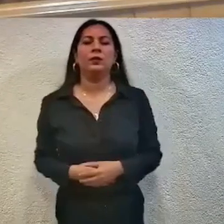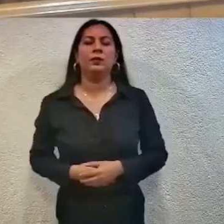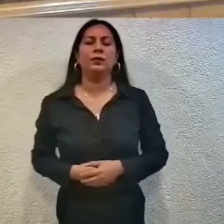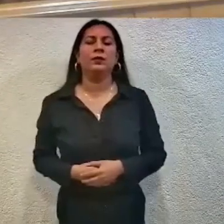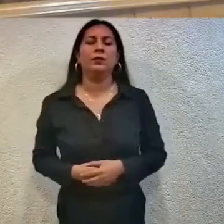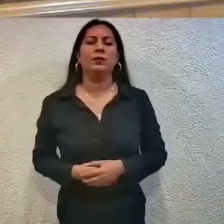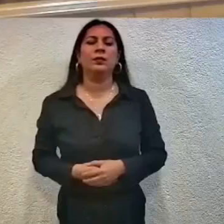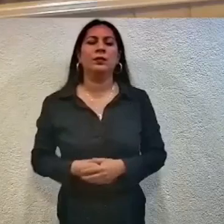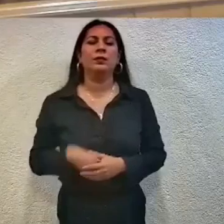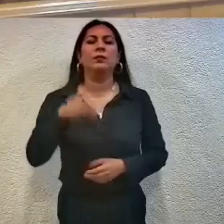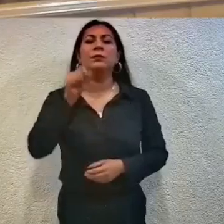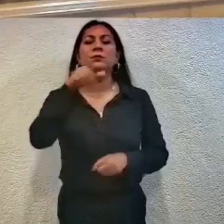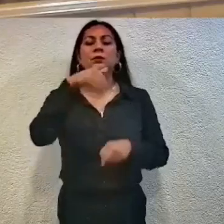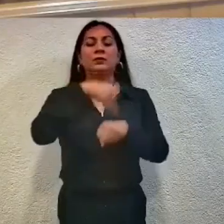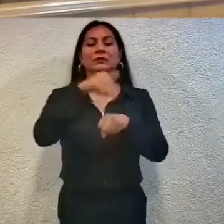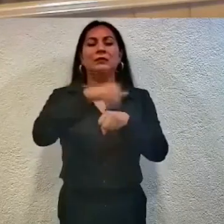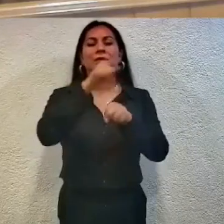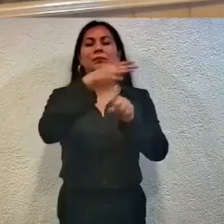185/2024 y